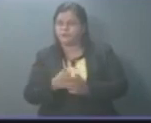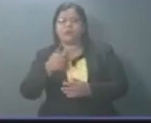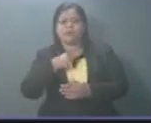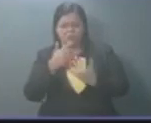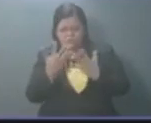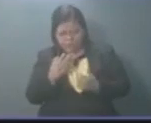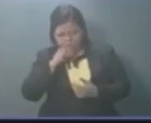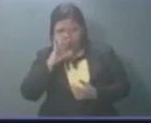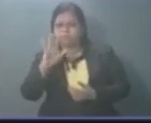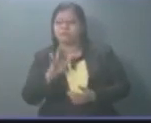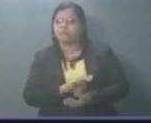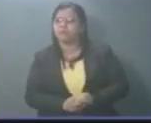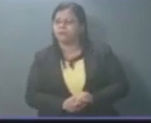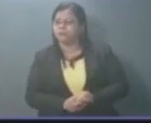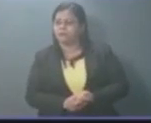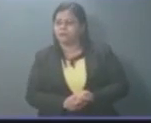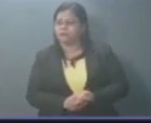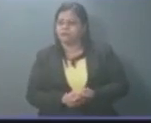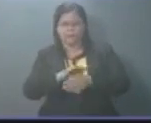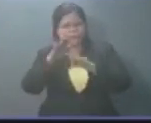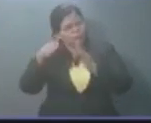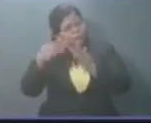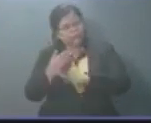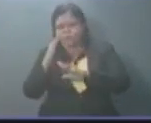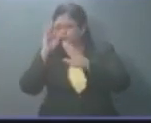dejar de decirlo. Con mucho respeto,